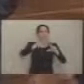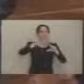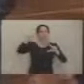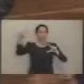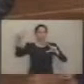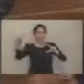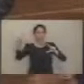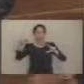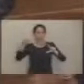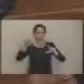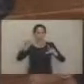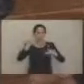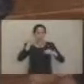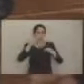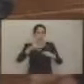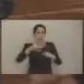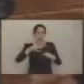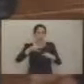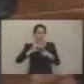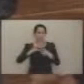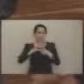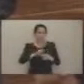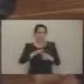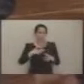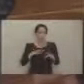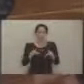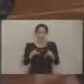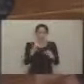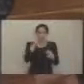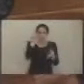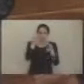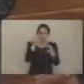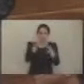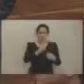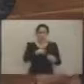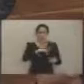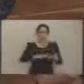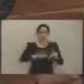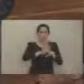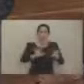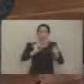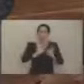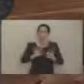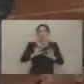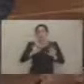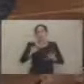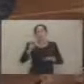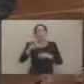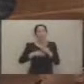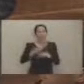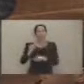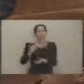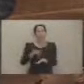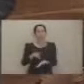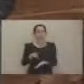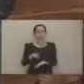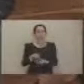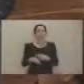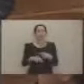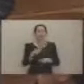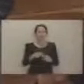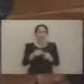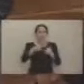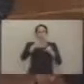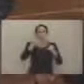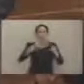afectar a territorios concretos en la península. Y eso se hace. Y eso se ha hecho con unas tensiones, y usted ha